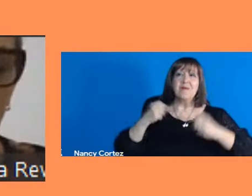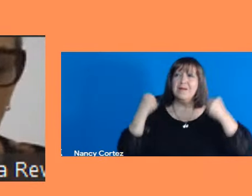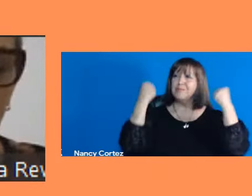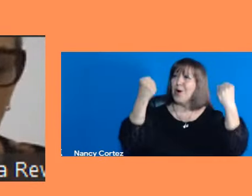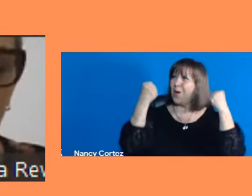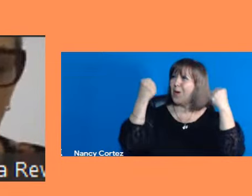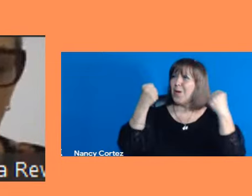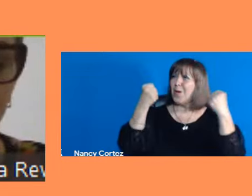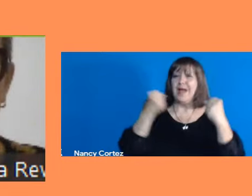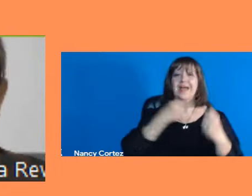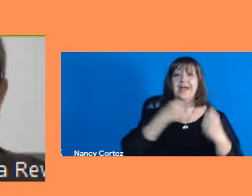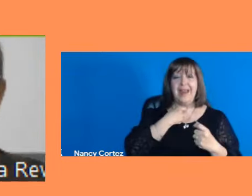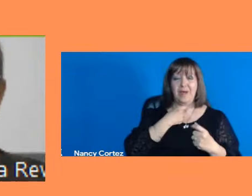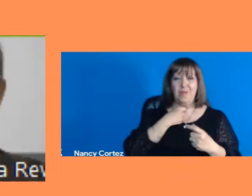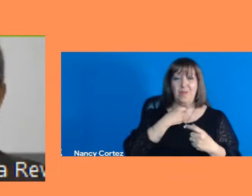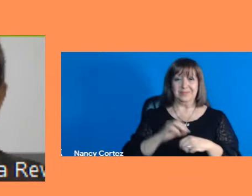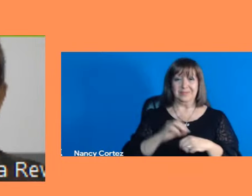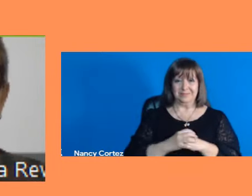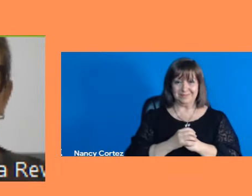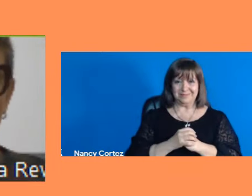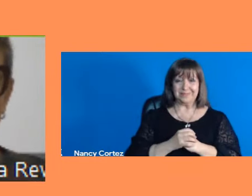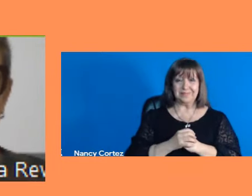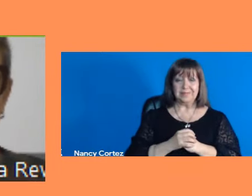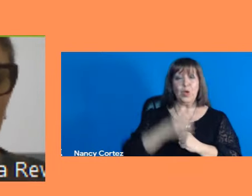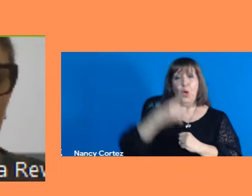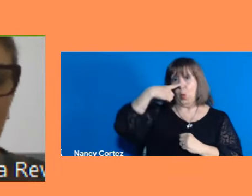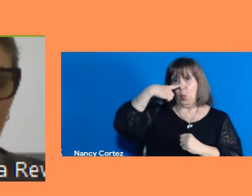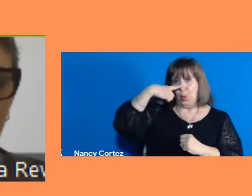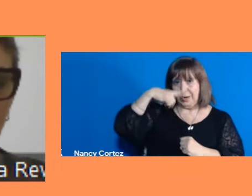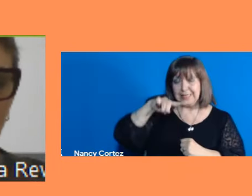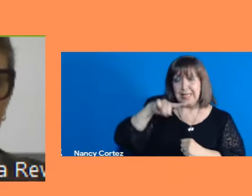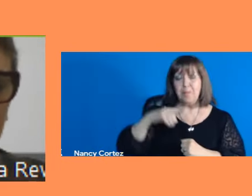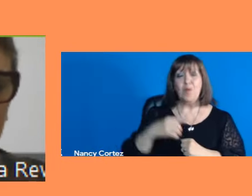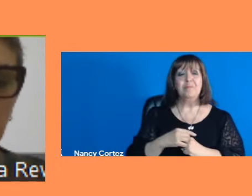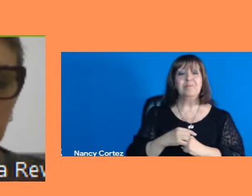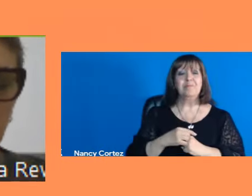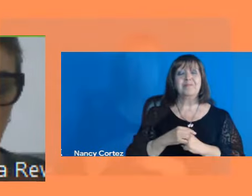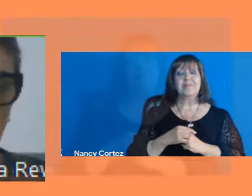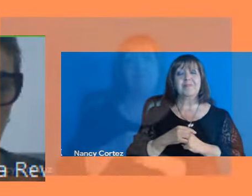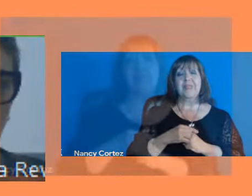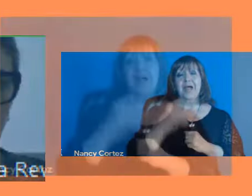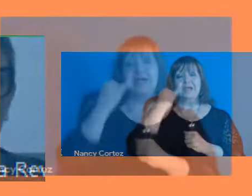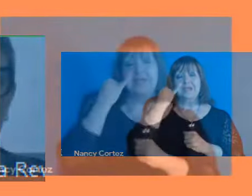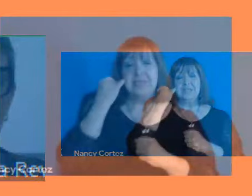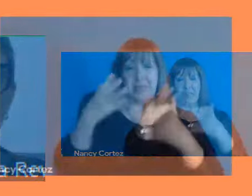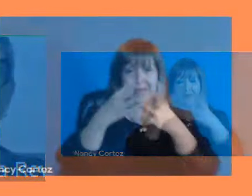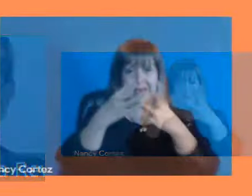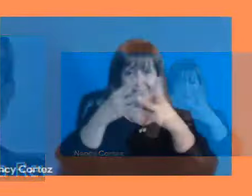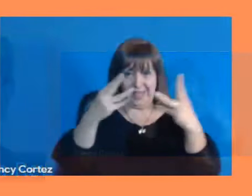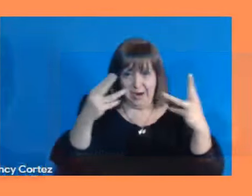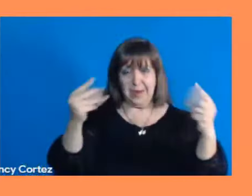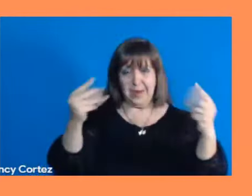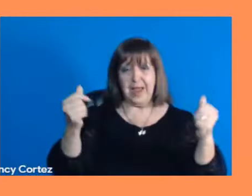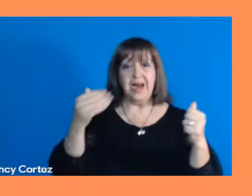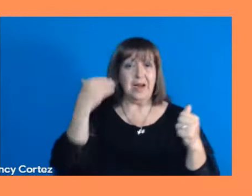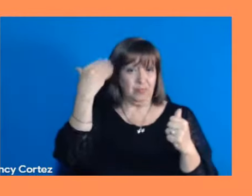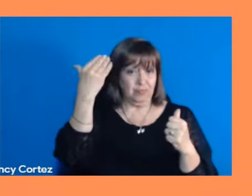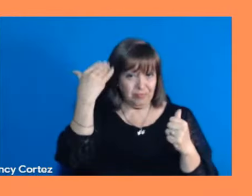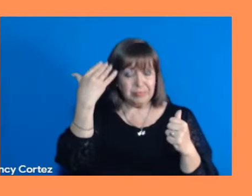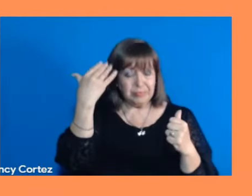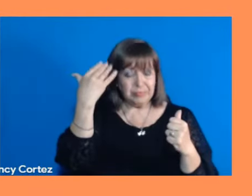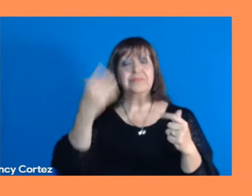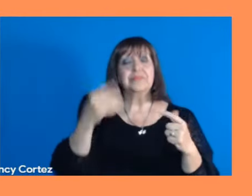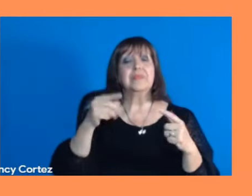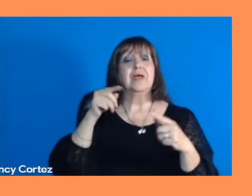Por último, y ya para ir cerrando este evento, decirles